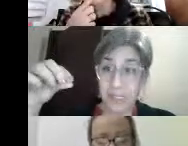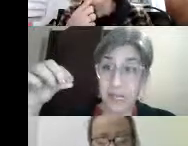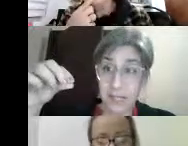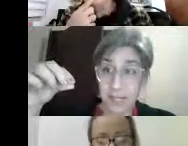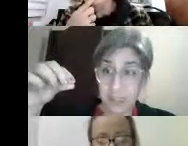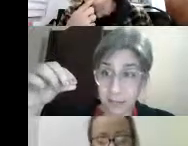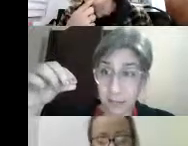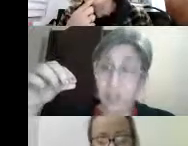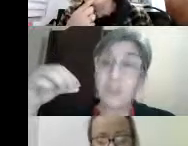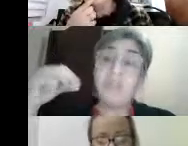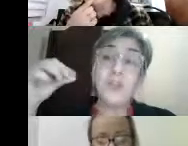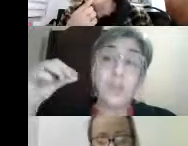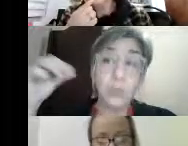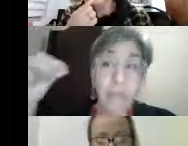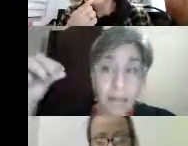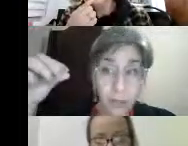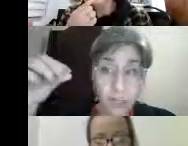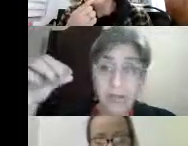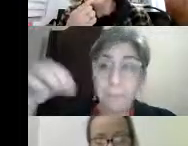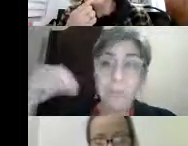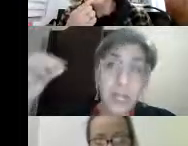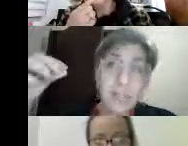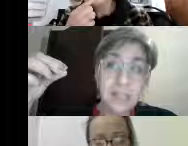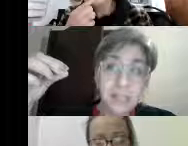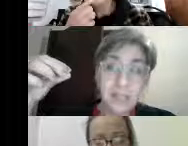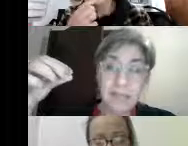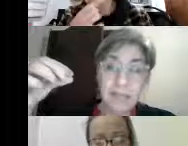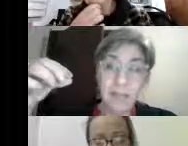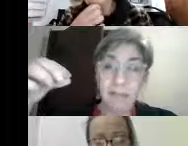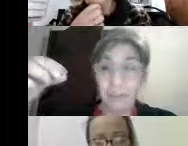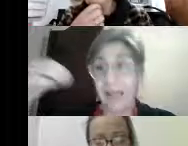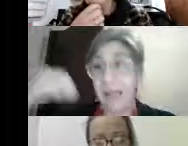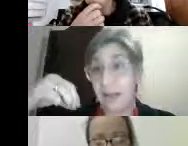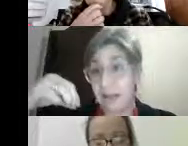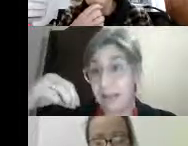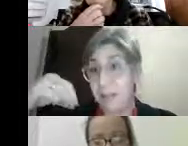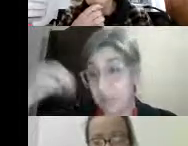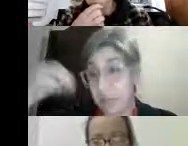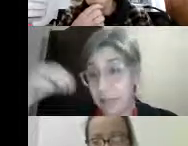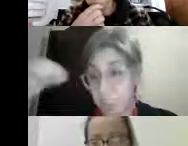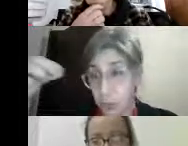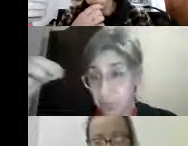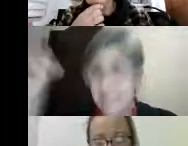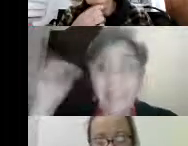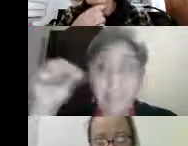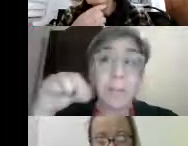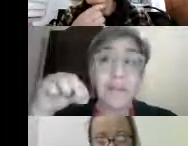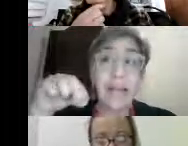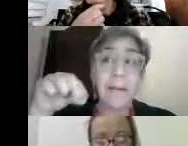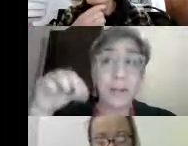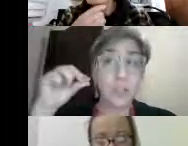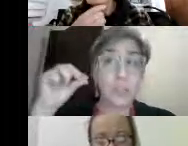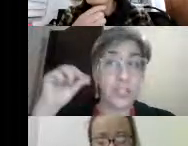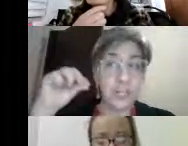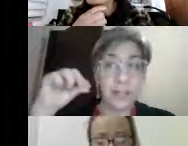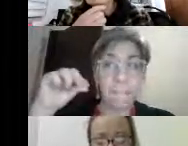a los pacientes, porque los efectos secundarios eran peores que la enfermedad, y de ahí el dicho. En ese caso se